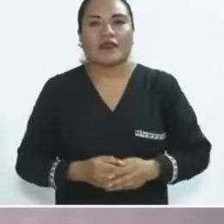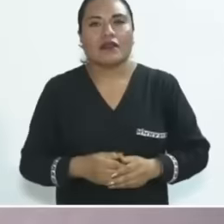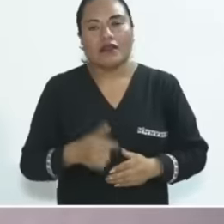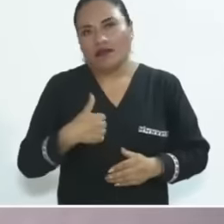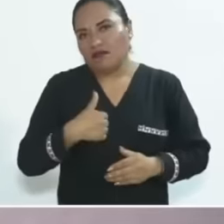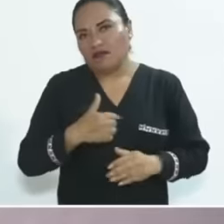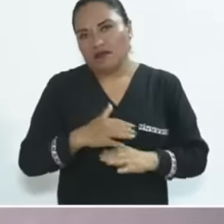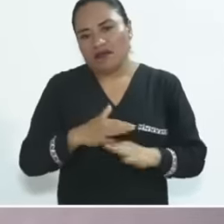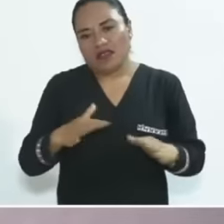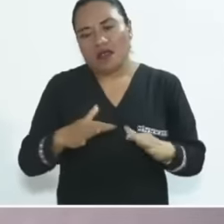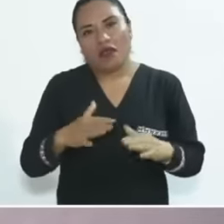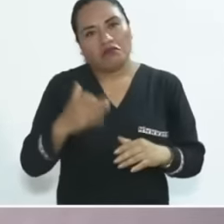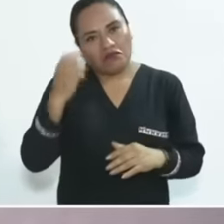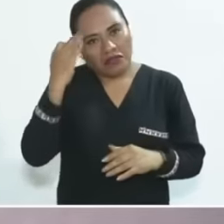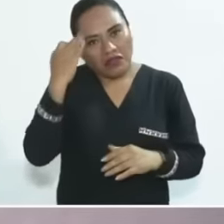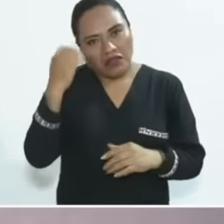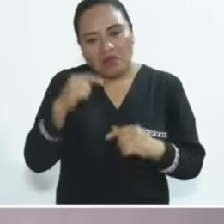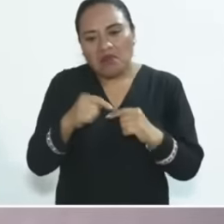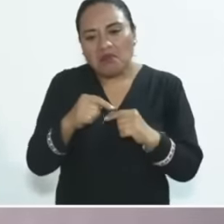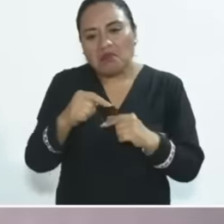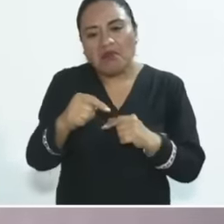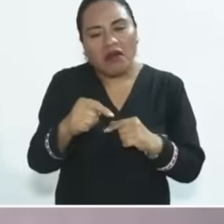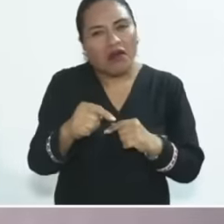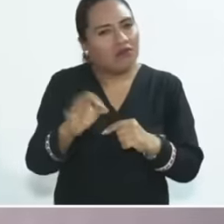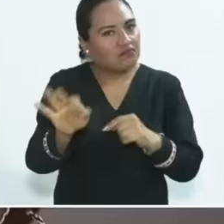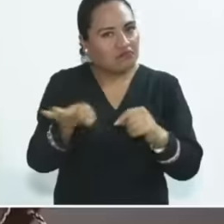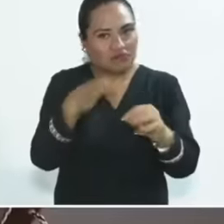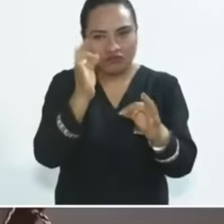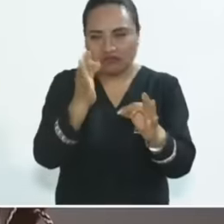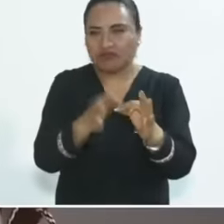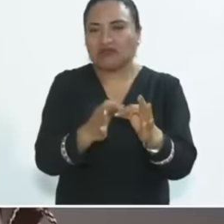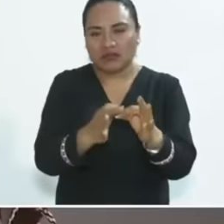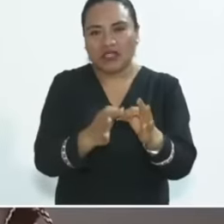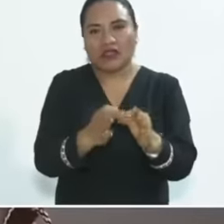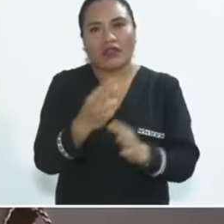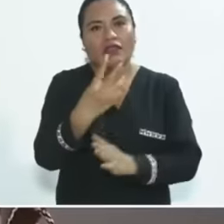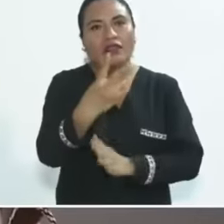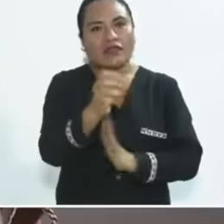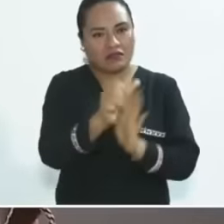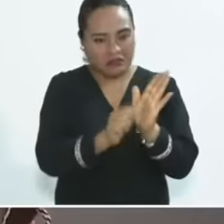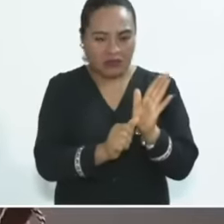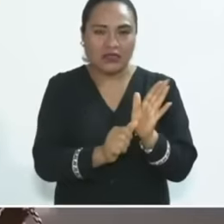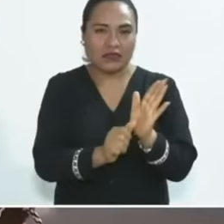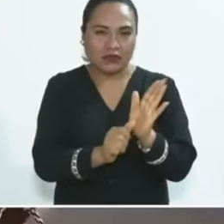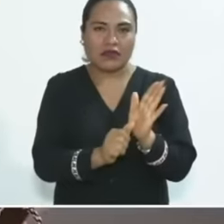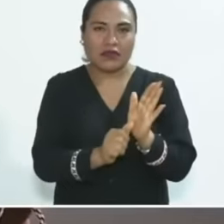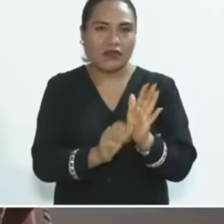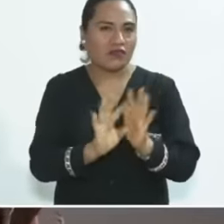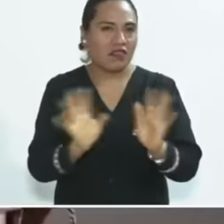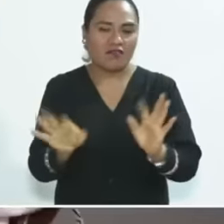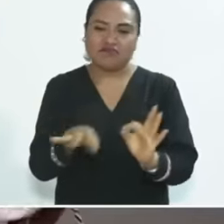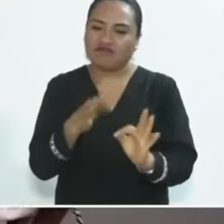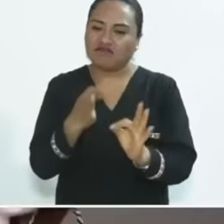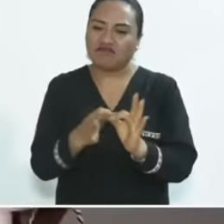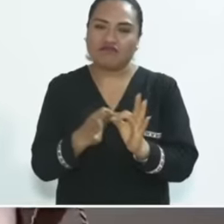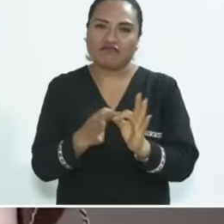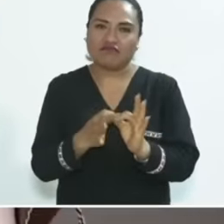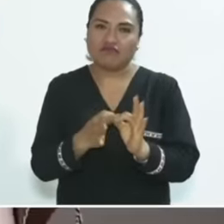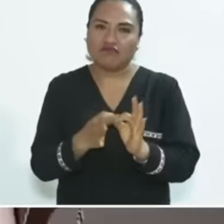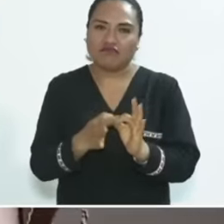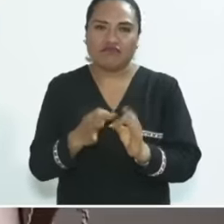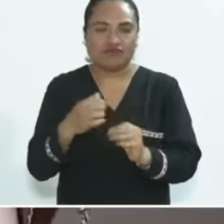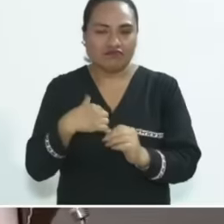no me queda mucho tiempo. Yo en 3 meses voy a entregar el